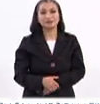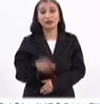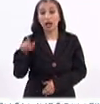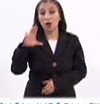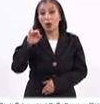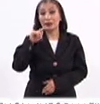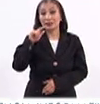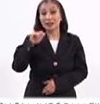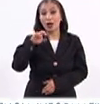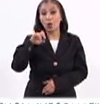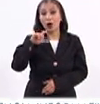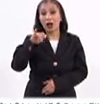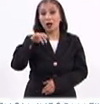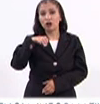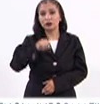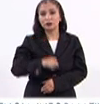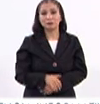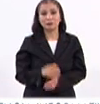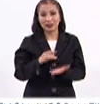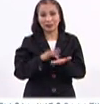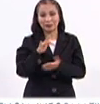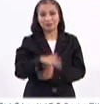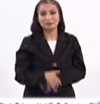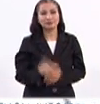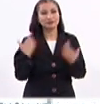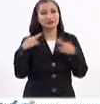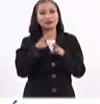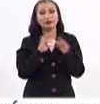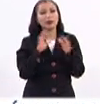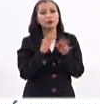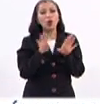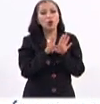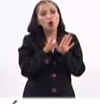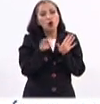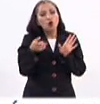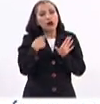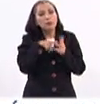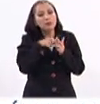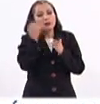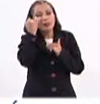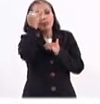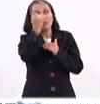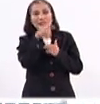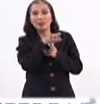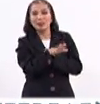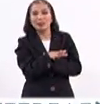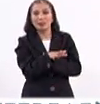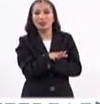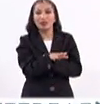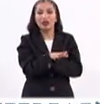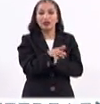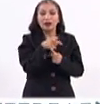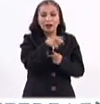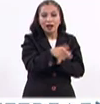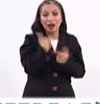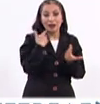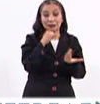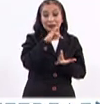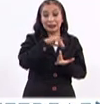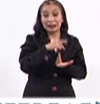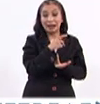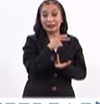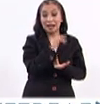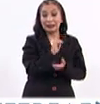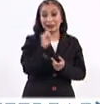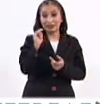desde Coatzacoalcos. Muchas gracias. Pues maestra, cuéntenos primero un poco cómo surgió esta iniciativa de que los ingenieros